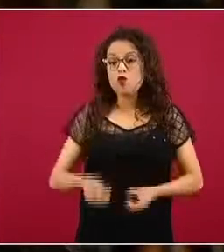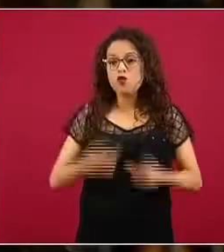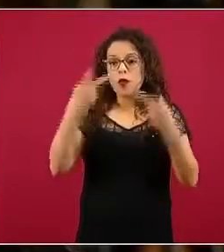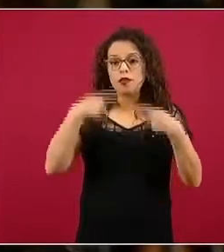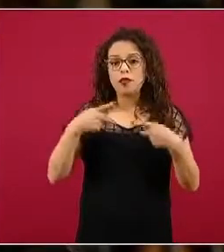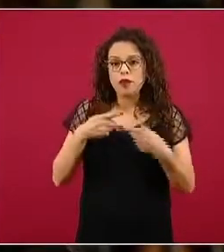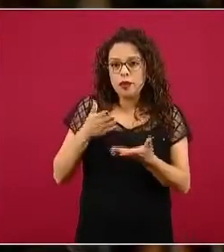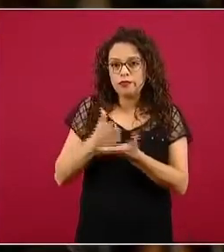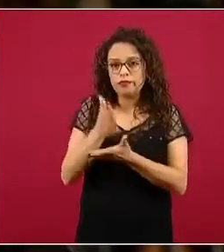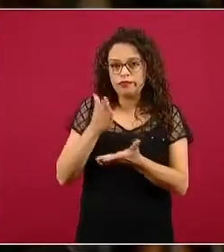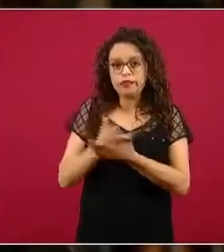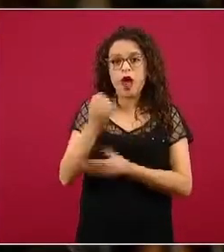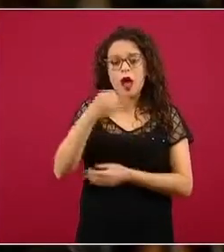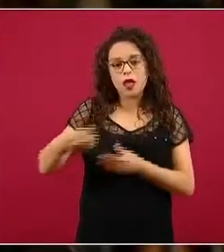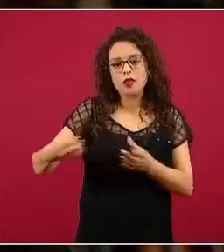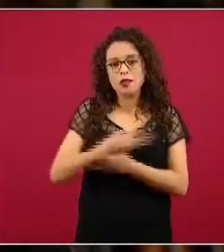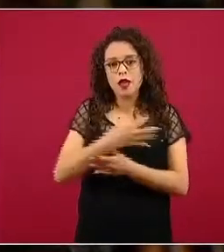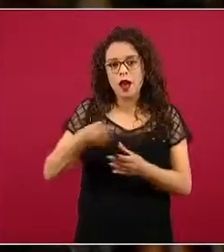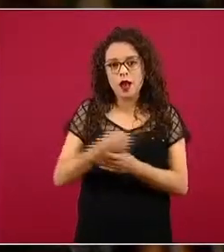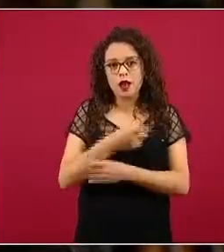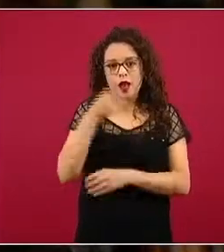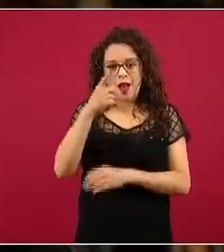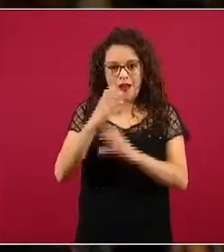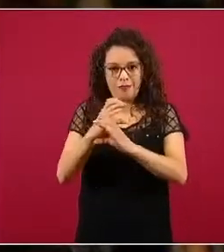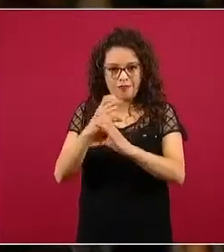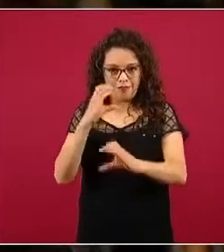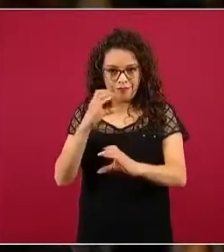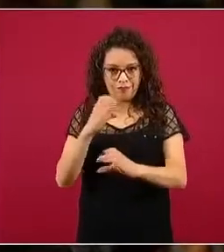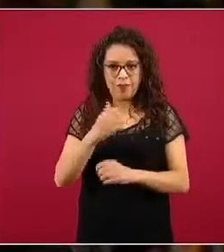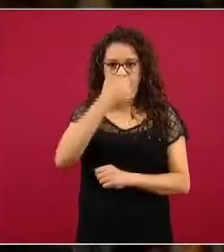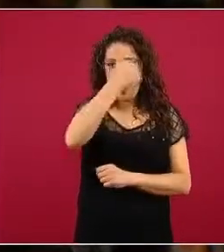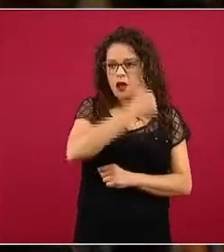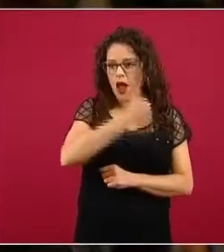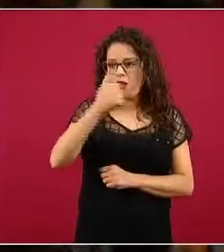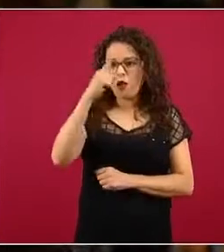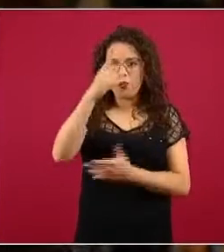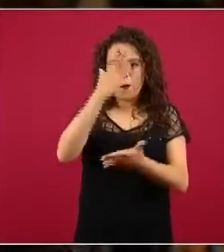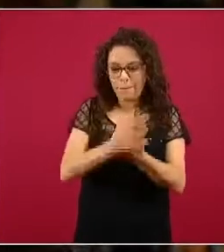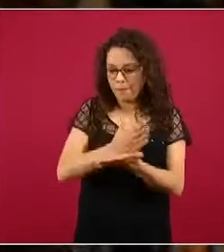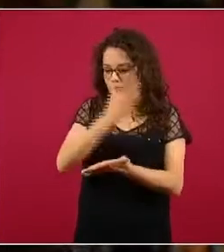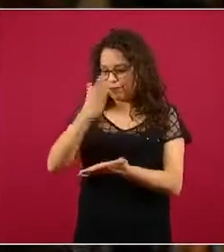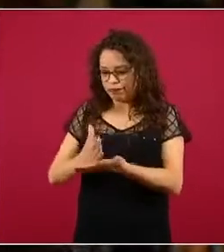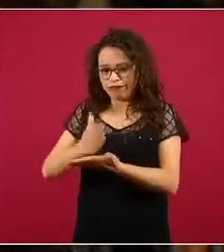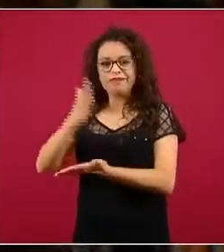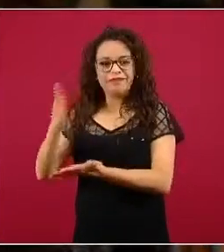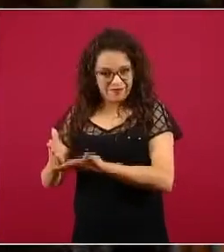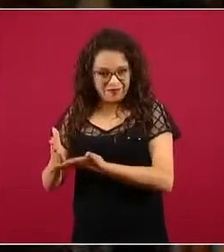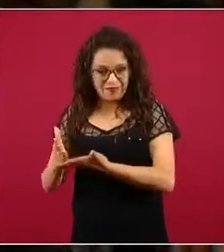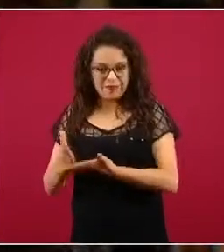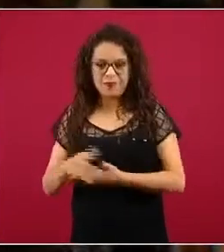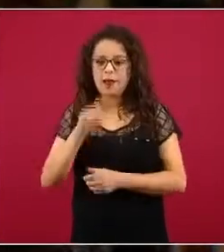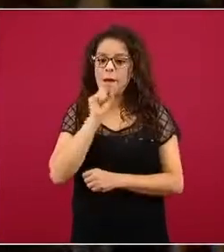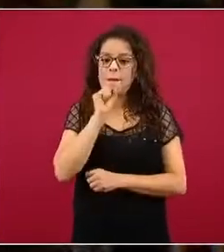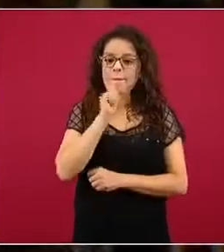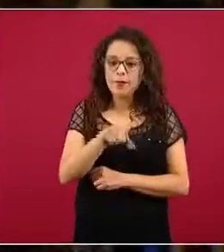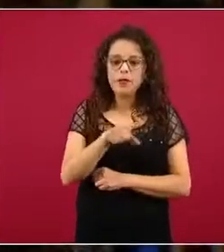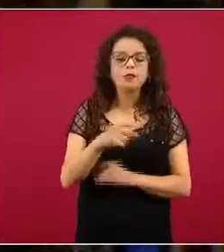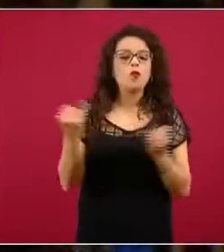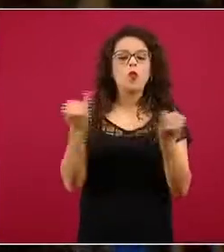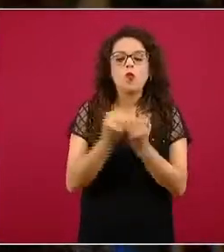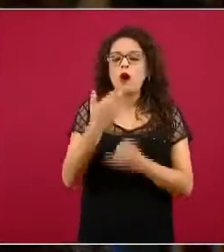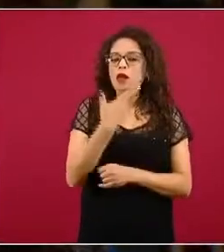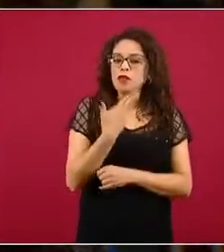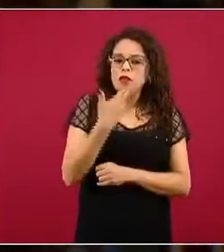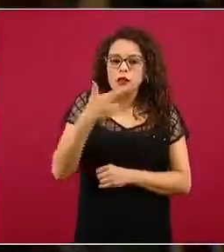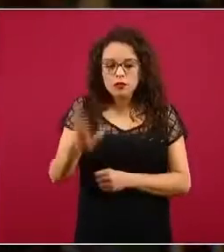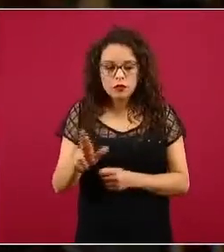ingresando y saliendo del autobús en cada estación. Así como se ha hecho en restaurantes, en